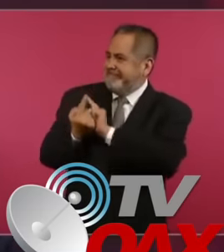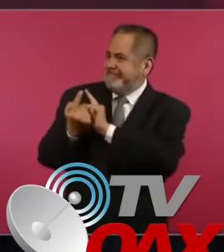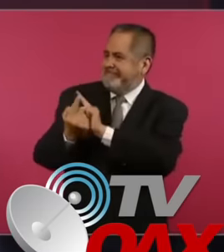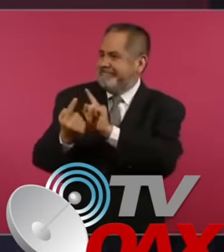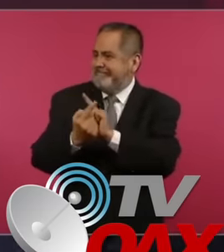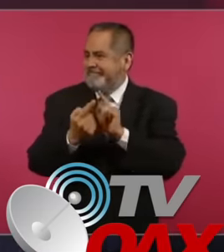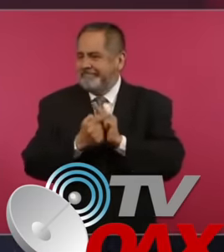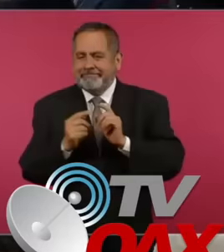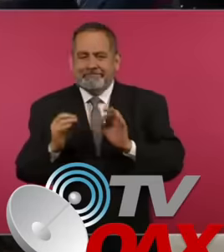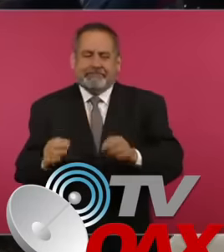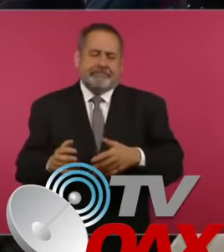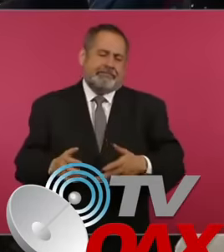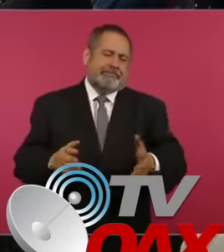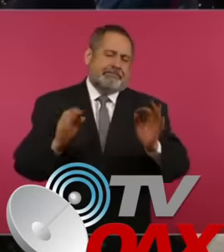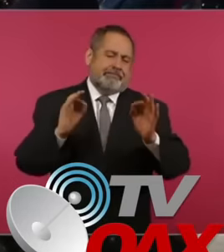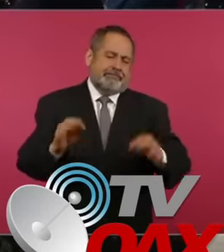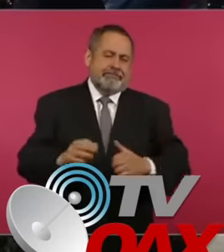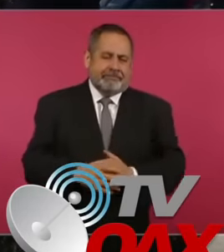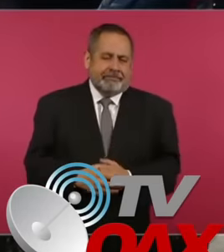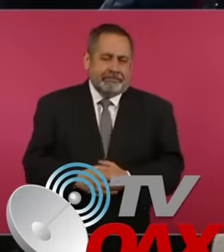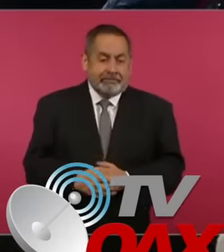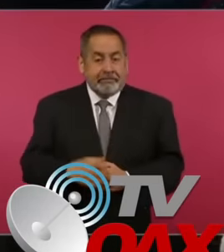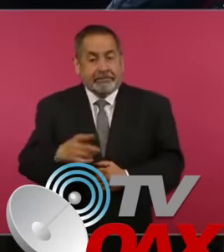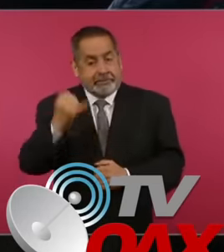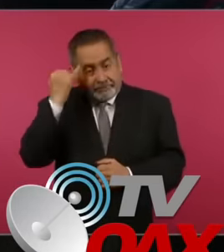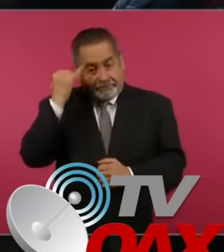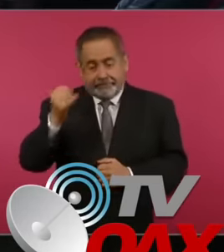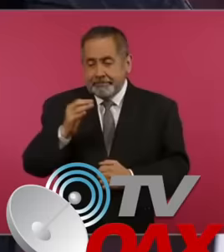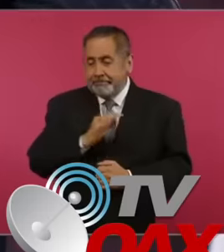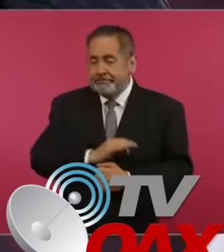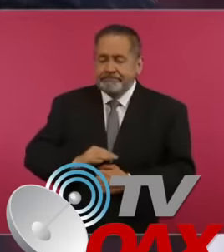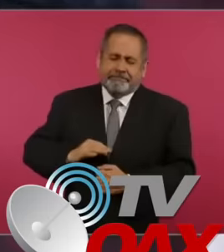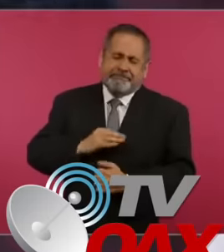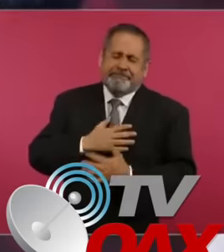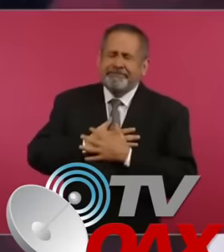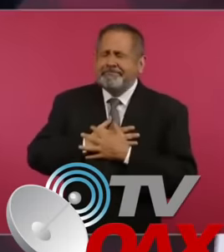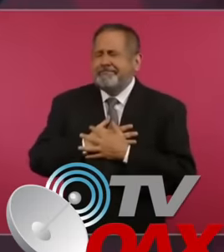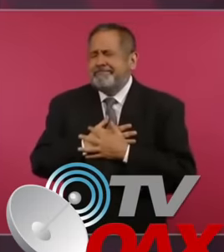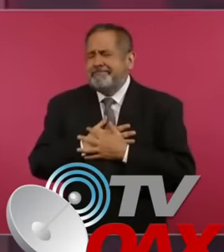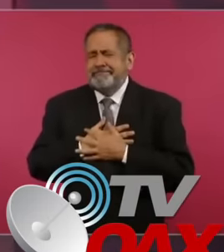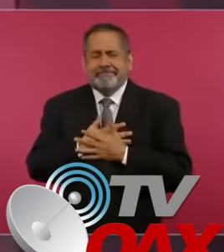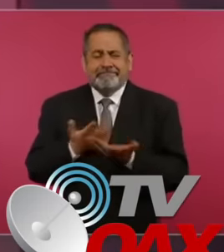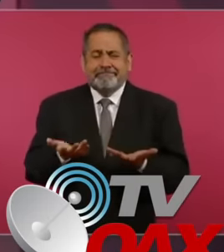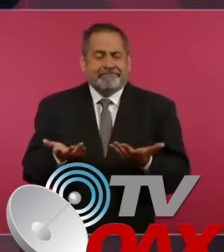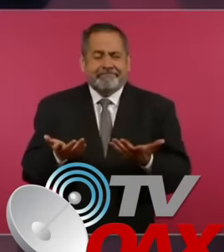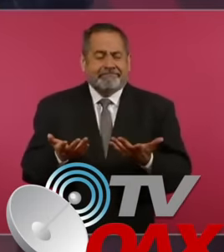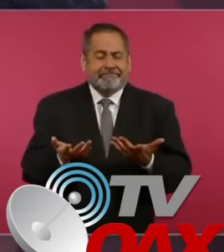Y se imaginan la felicidad que me produce. Eso no me lo